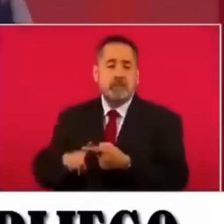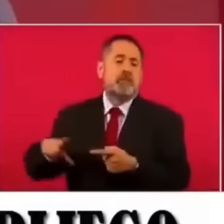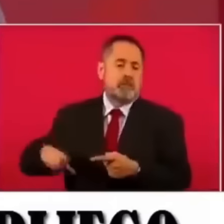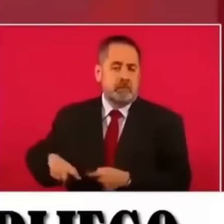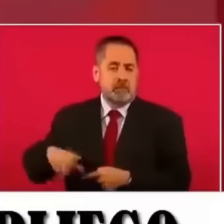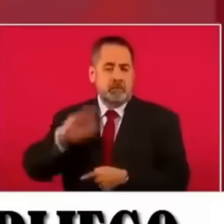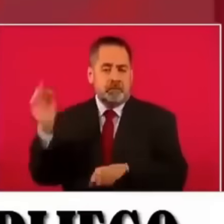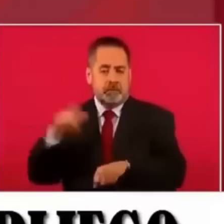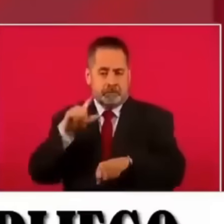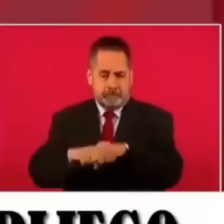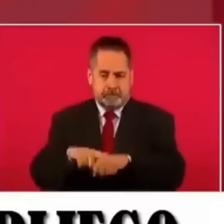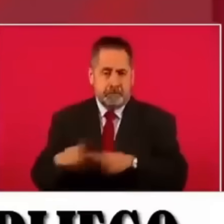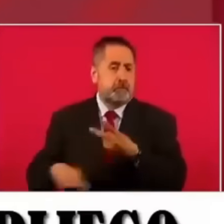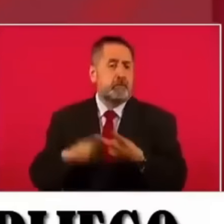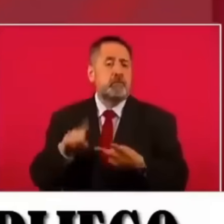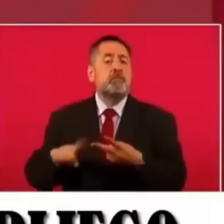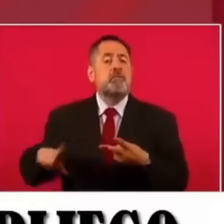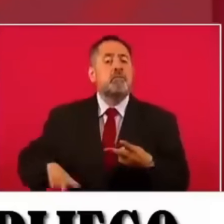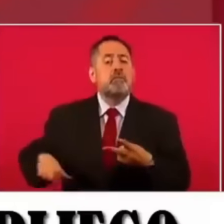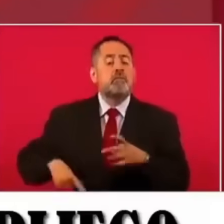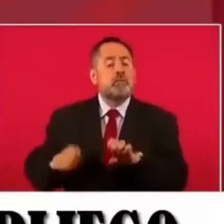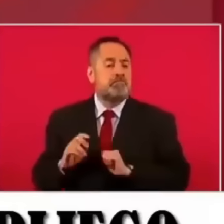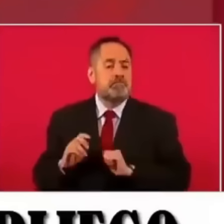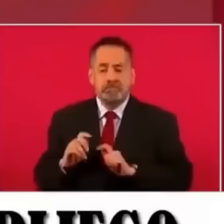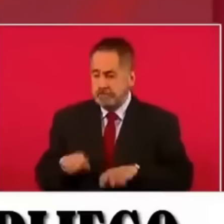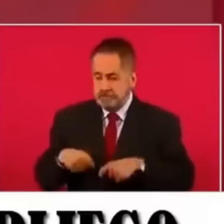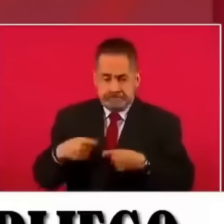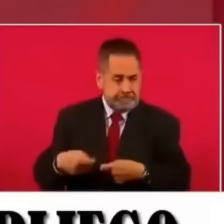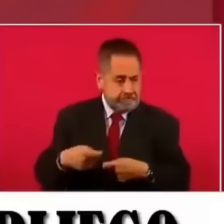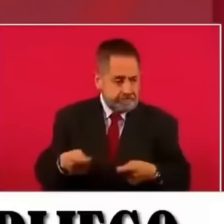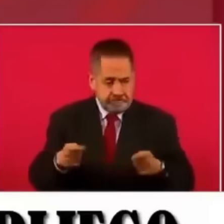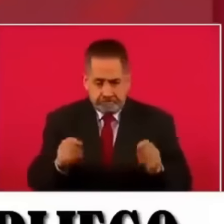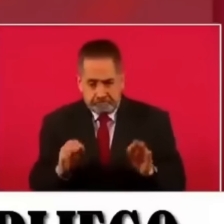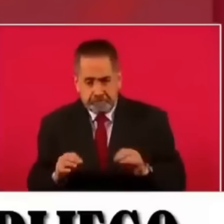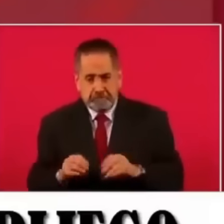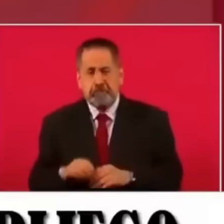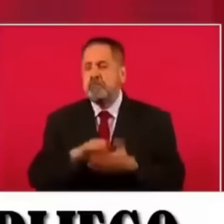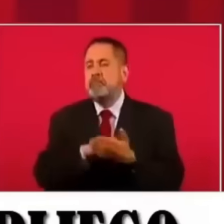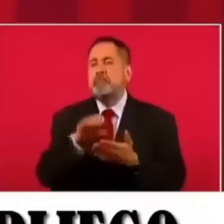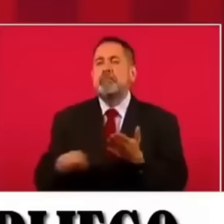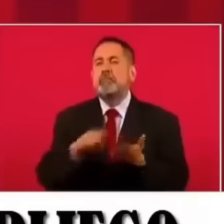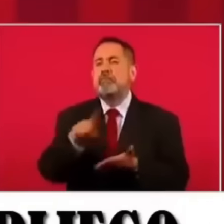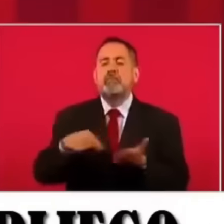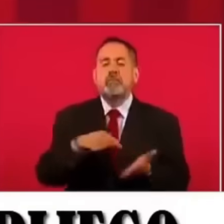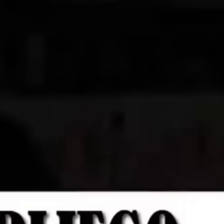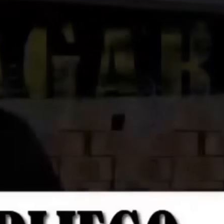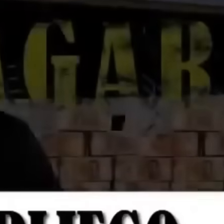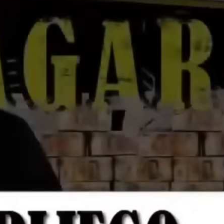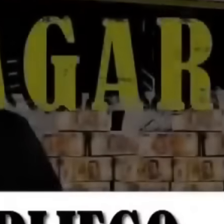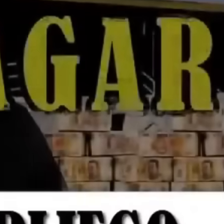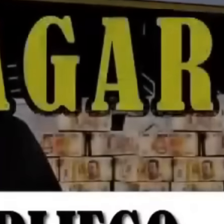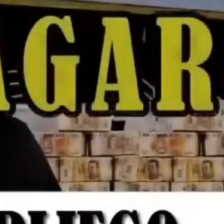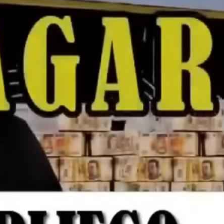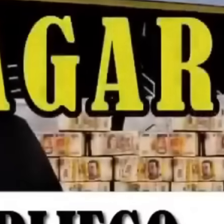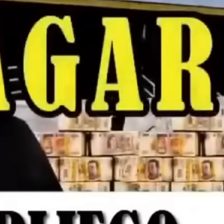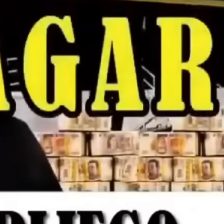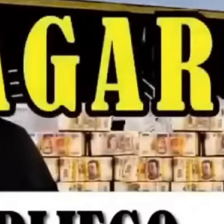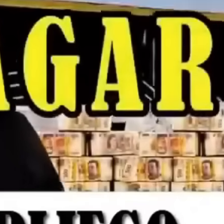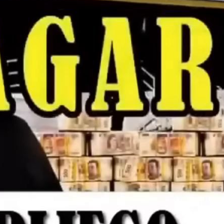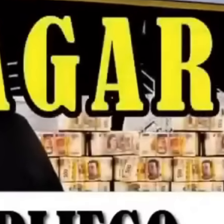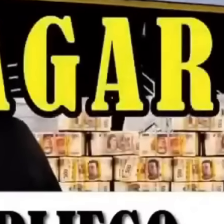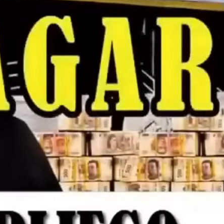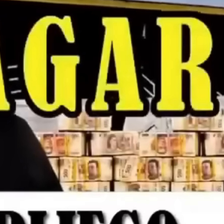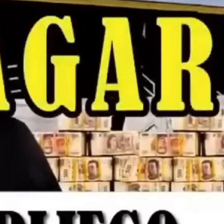presidente López Obrador, ha exhortado en plena conferencia matutina para que todo México se entere. El dueño de